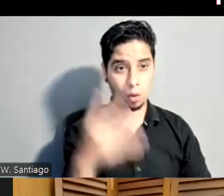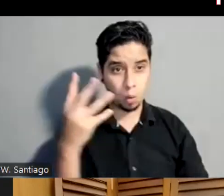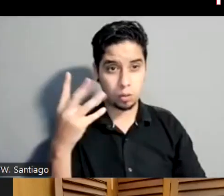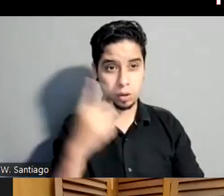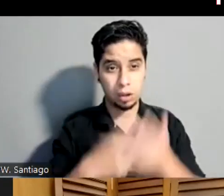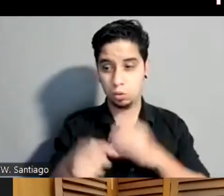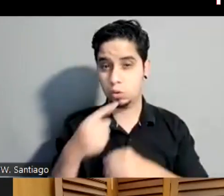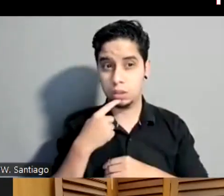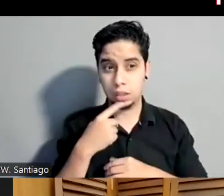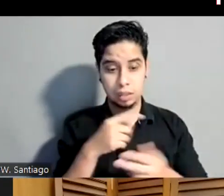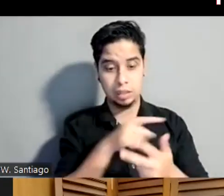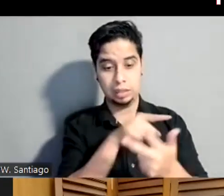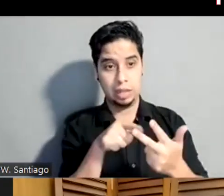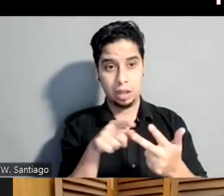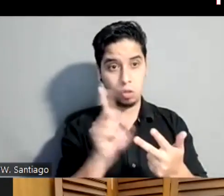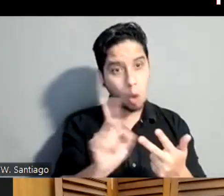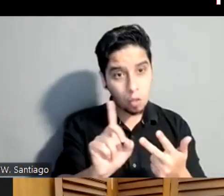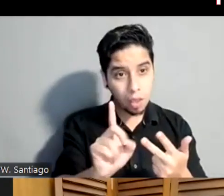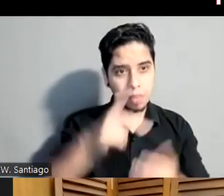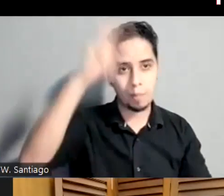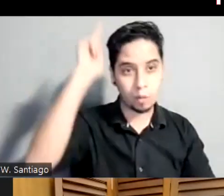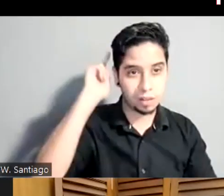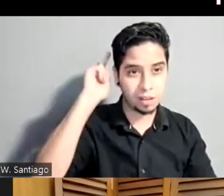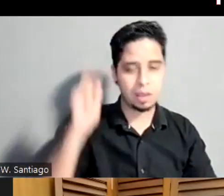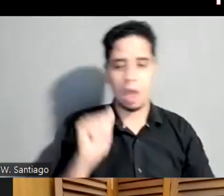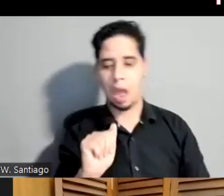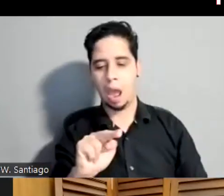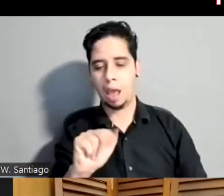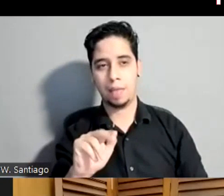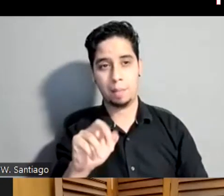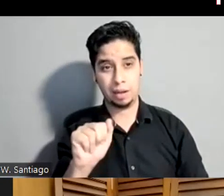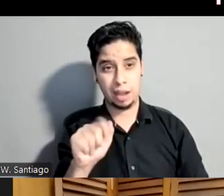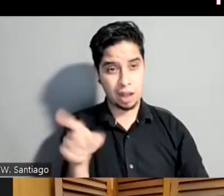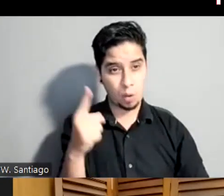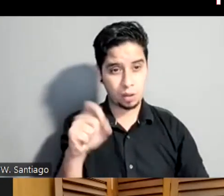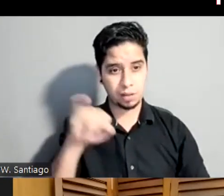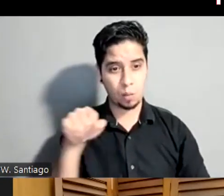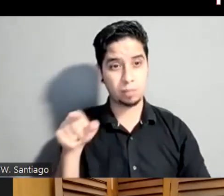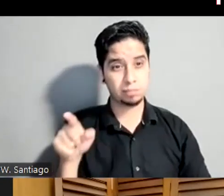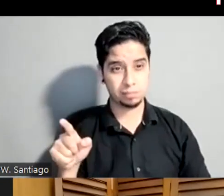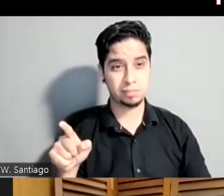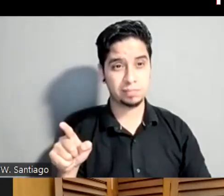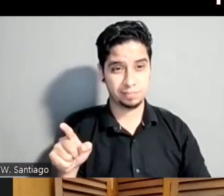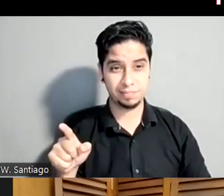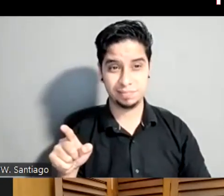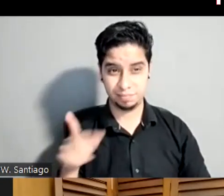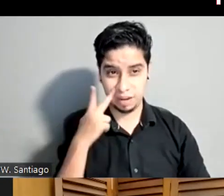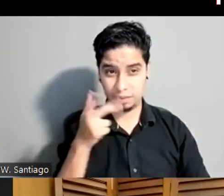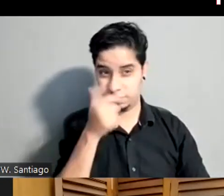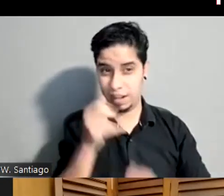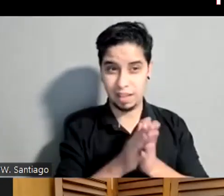son de Ponce. Y Ana María es la de San Juan. Nos vemos. Fíjate qué interesante. Y